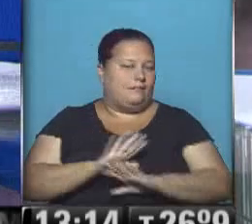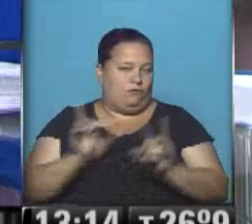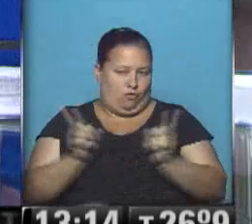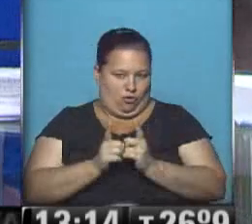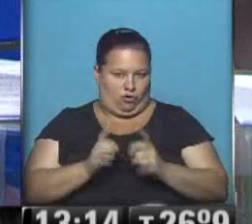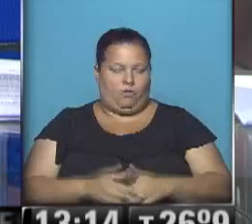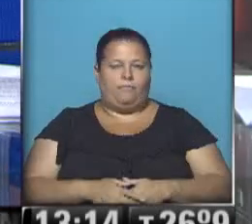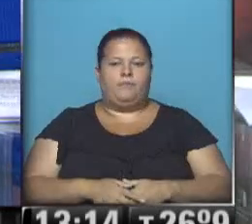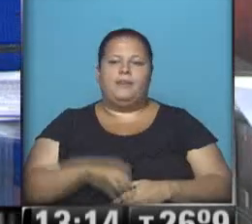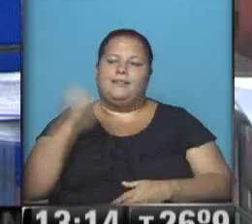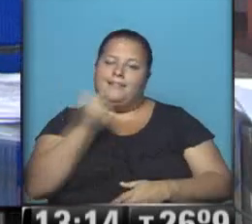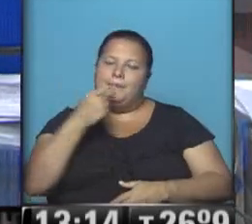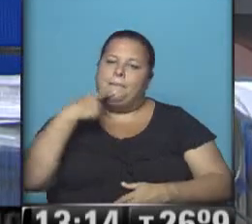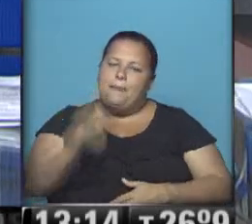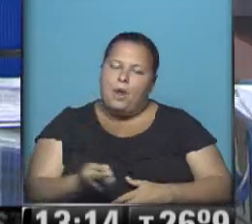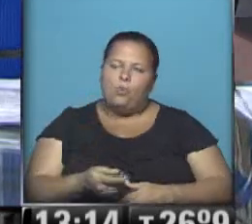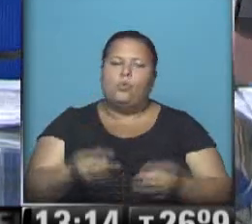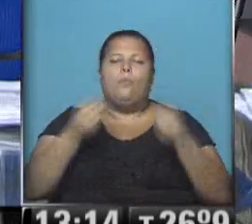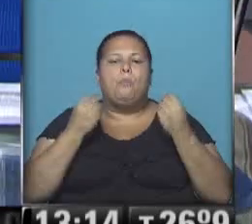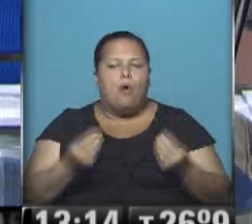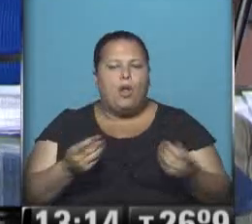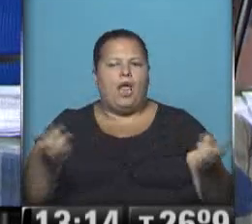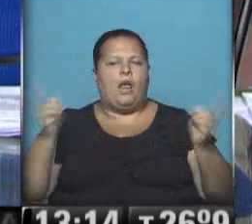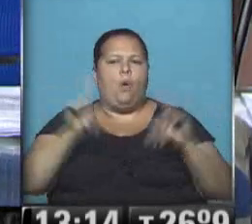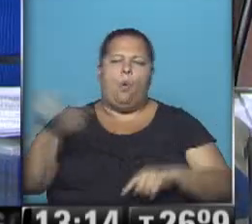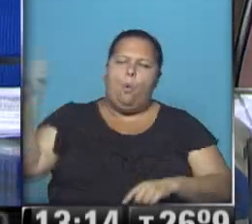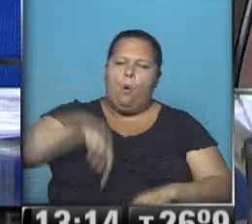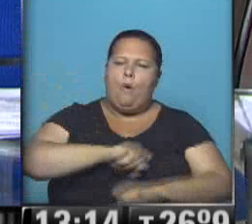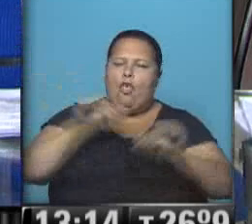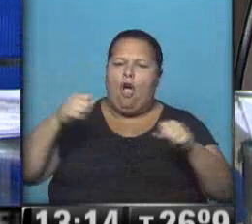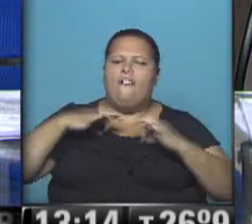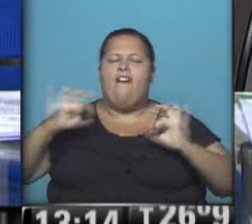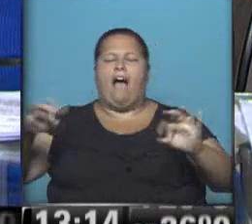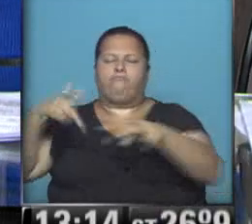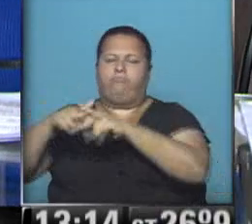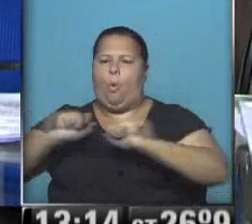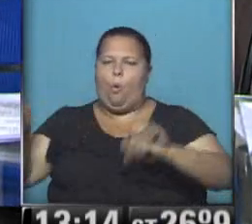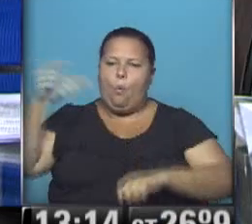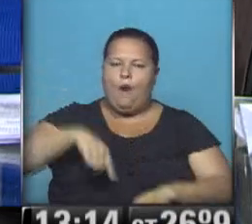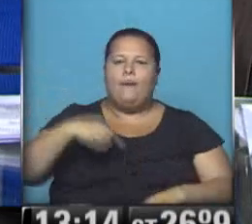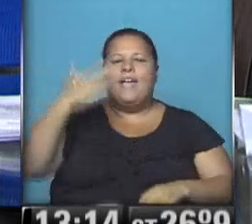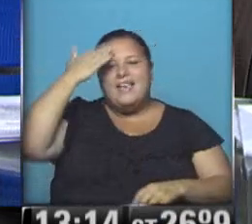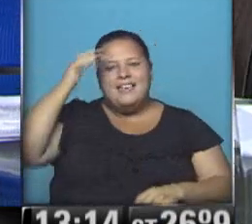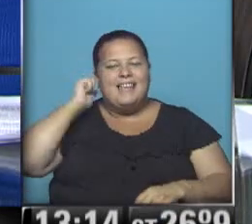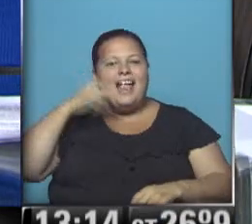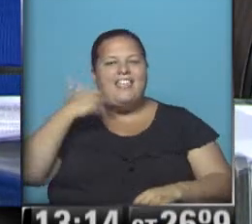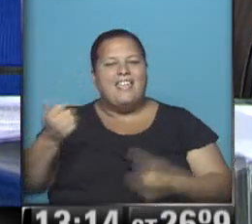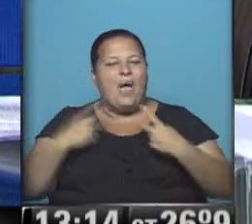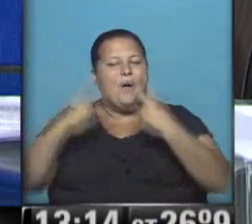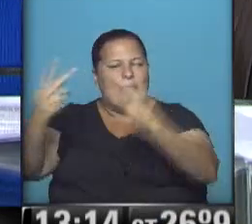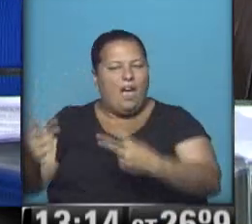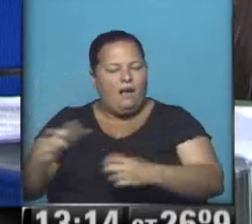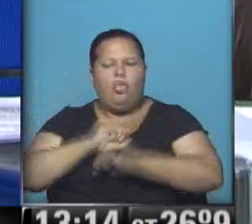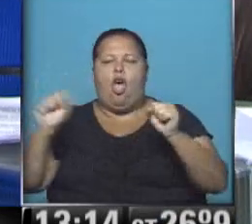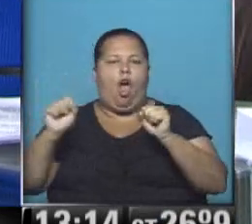eso. Persiste la pregunta de por qué volvió tan apresuradamente, interrumpió sus vacaciones, el viaje de 15 años de su hija, y